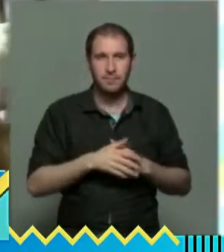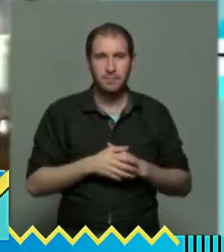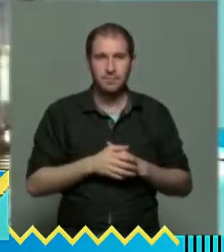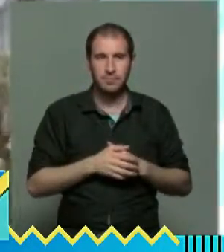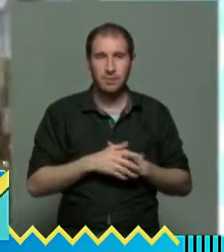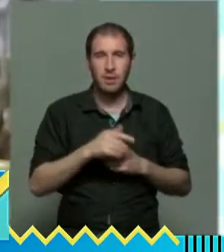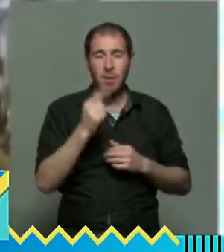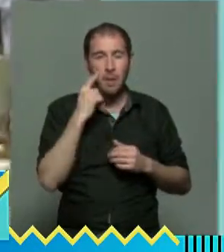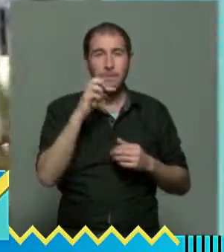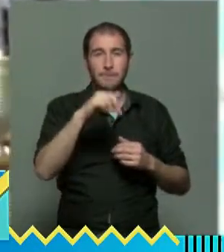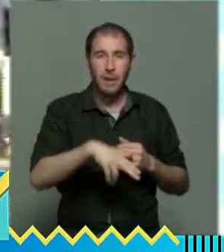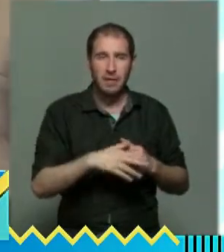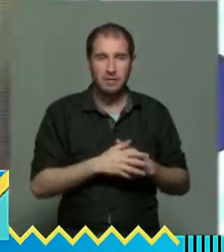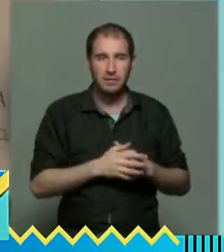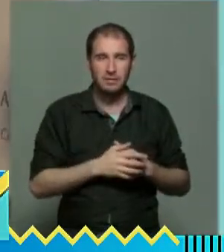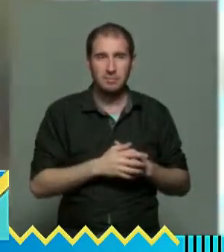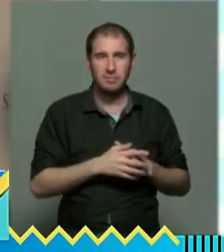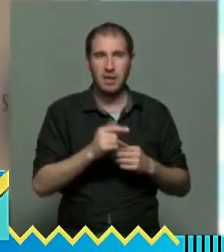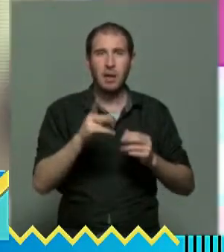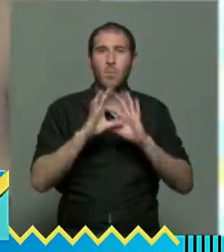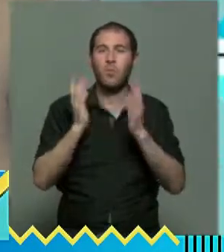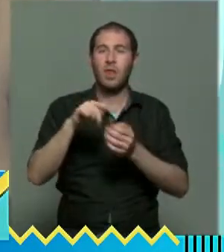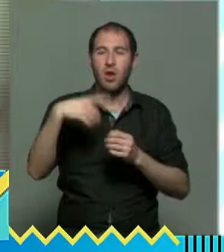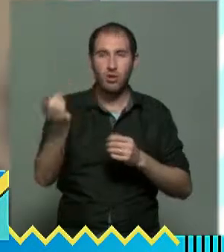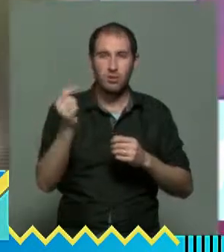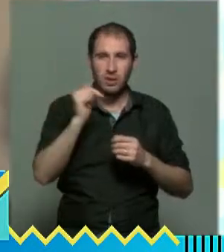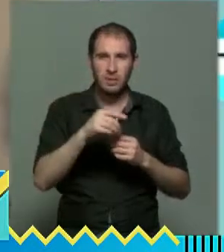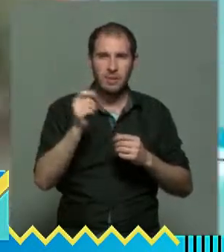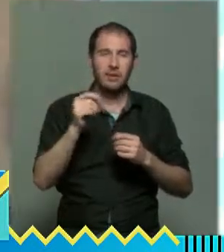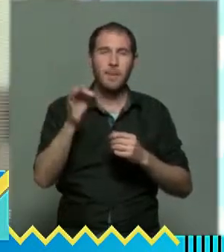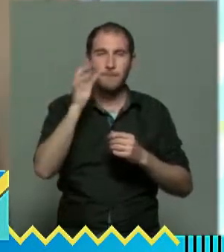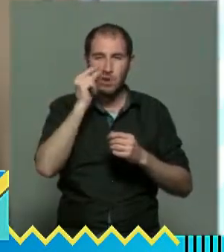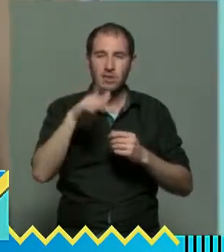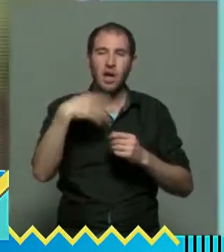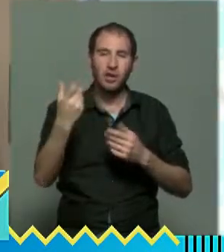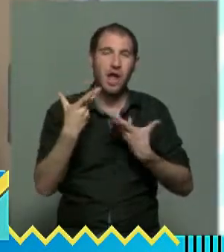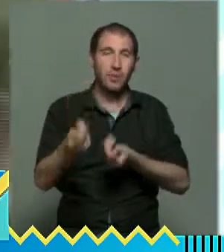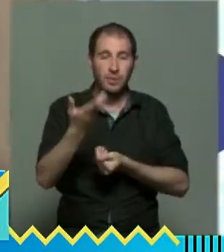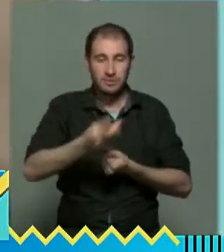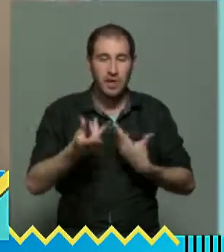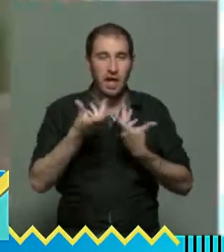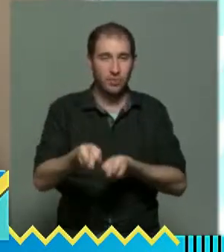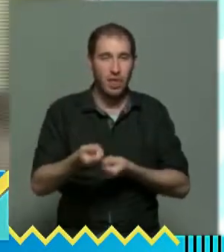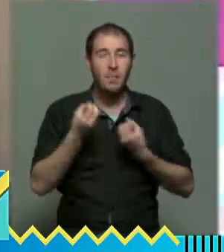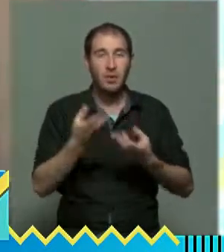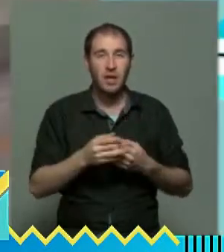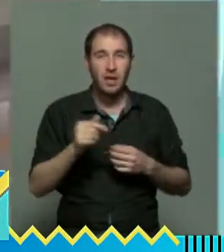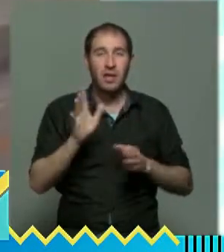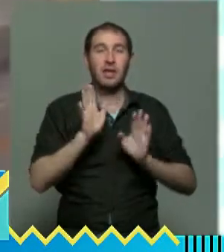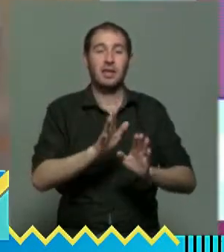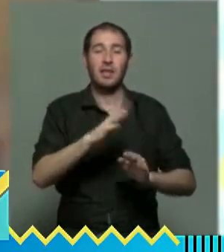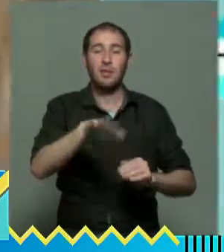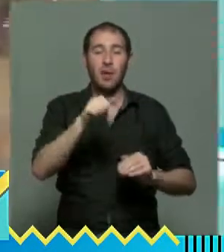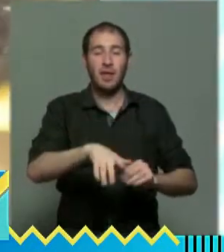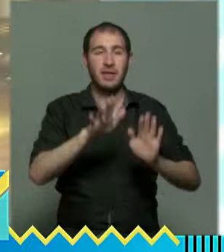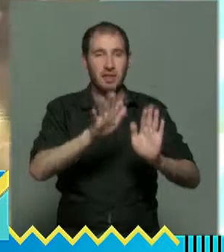vos ves cuáles son las políticas que utilizan en otras partes del mundo, hay una visión más geopolítica. Es decir, bueno, tenemos que ayudar a esta gente porque se arraiga en el